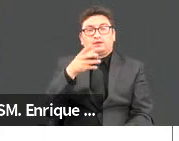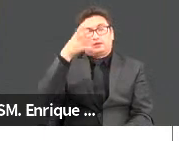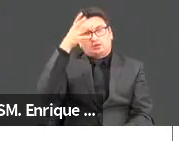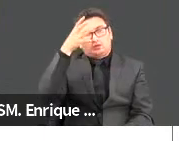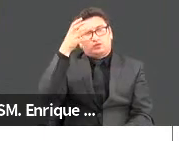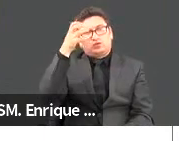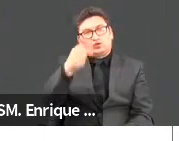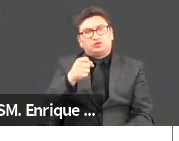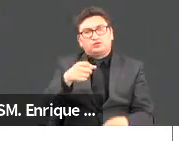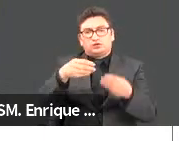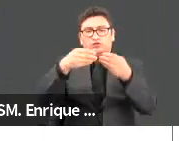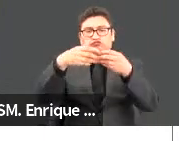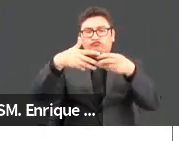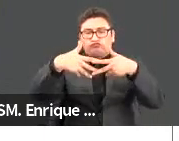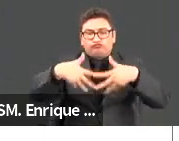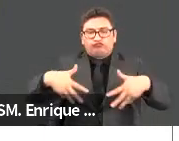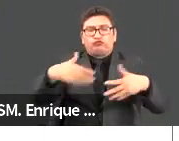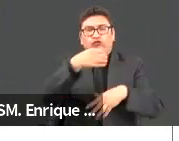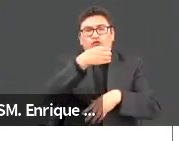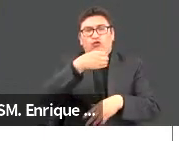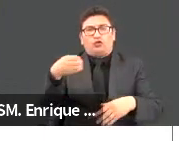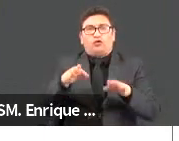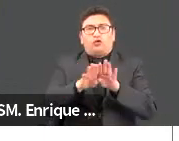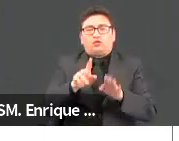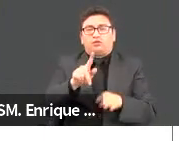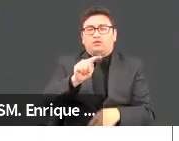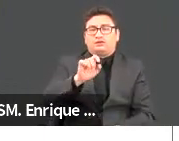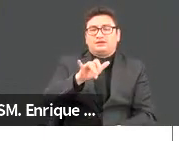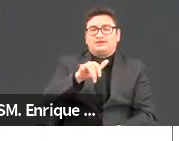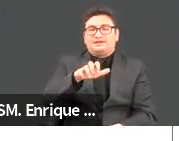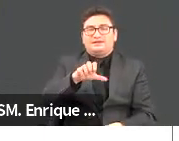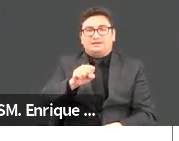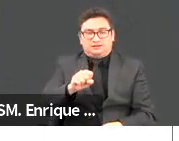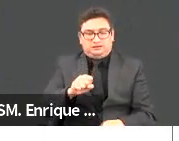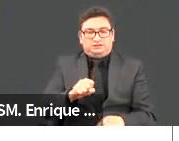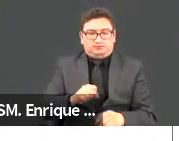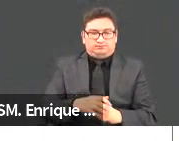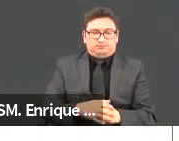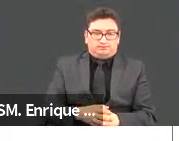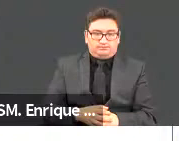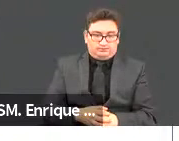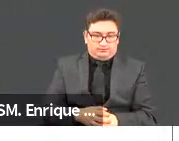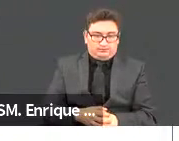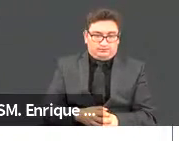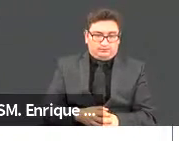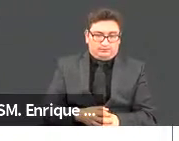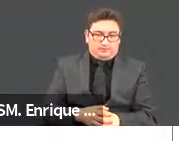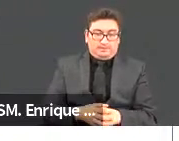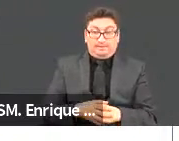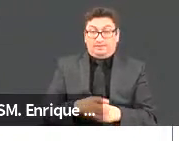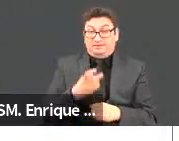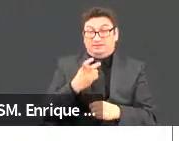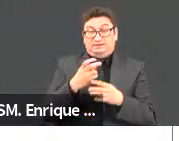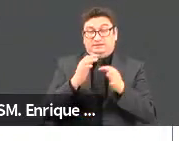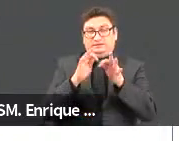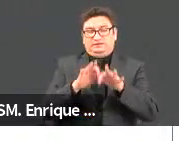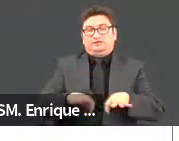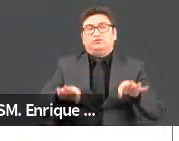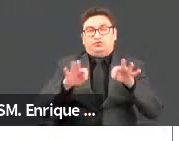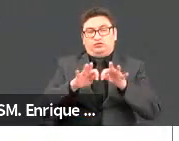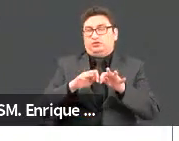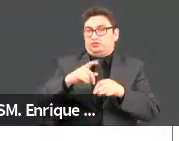y estructura de una tesis por la importancia dentro de